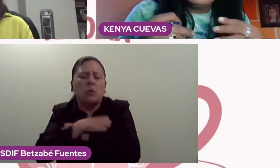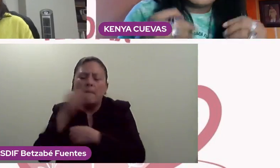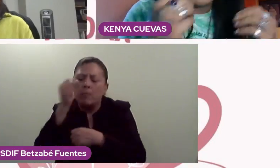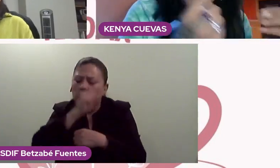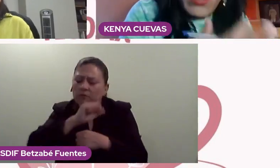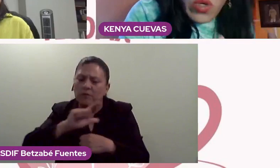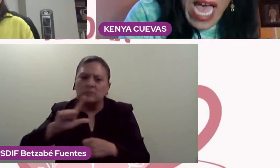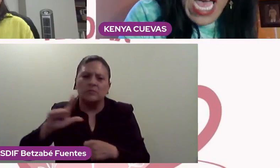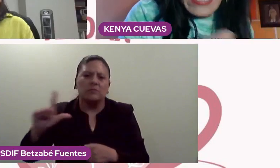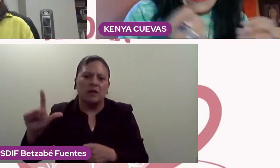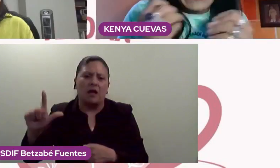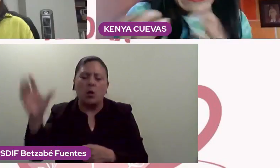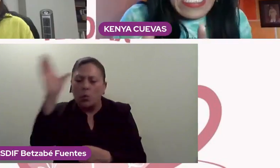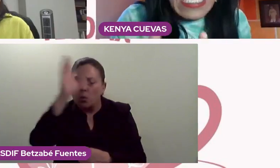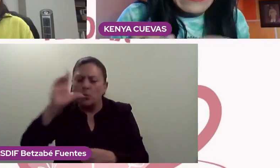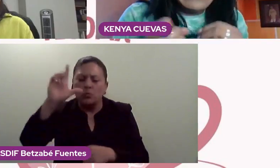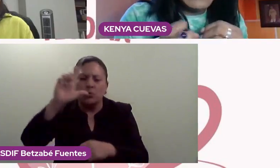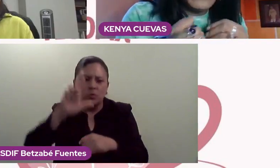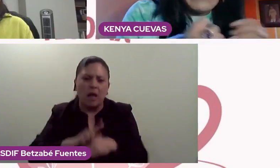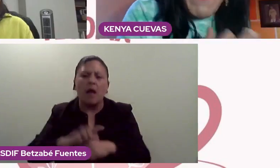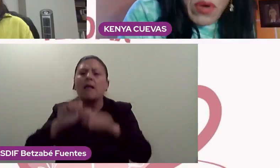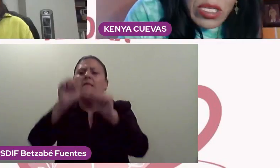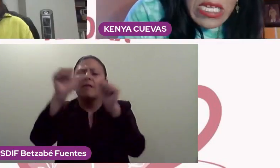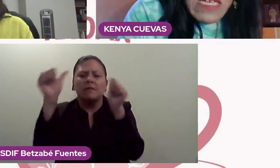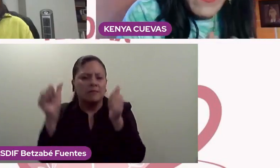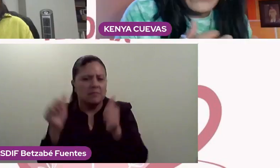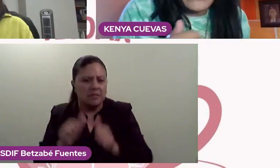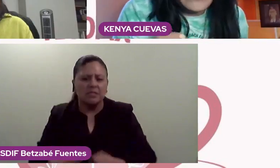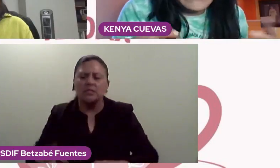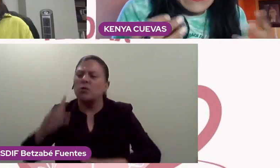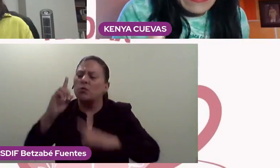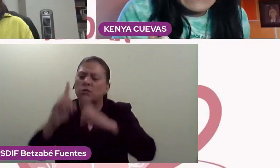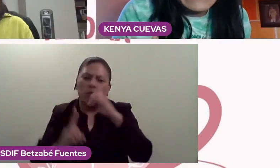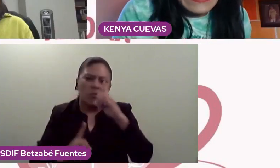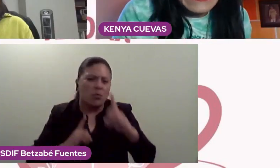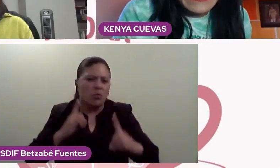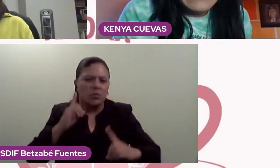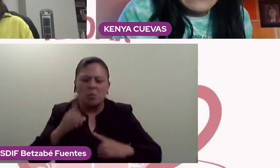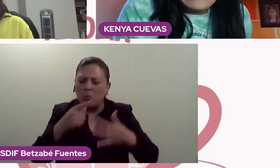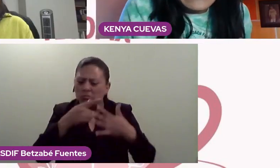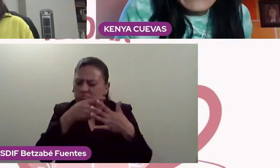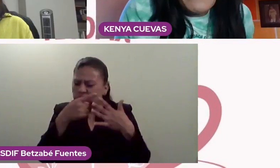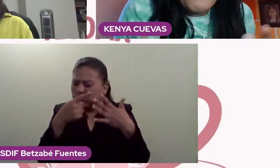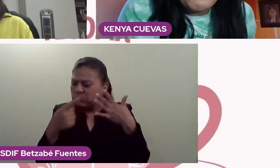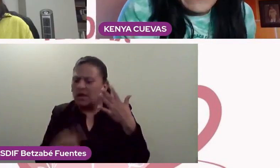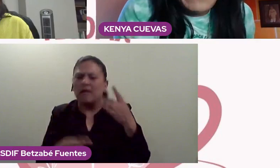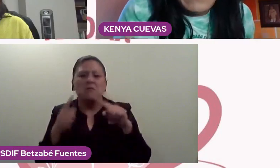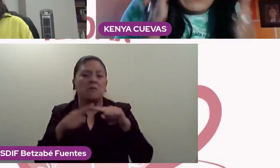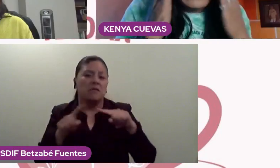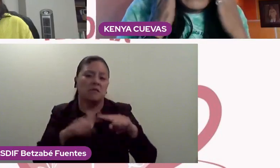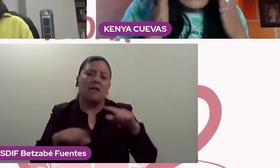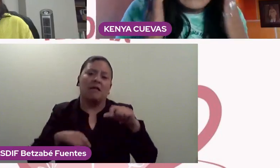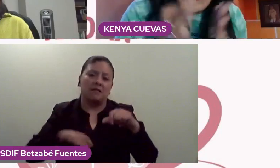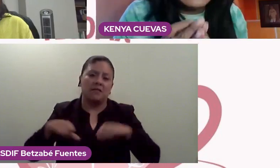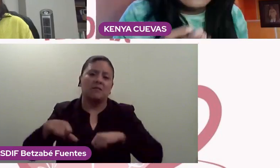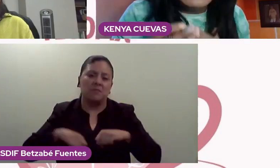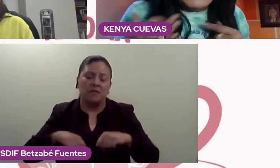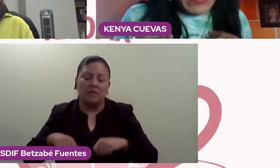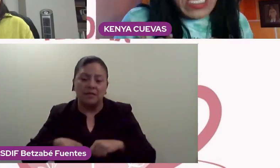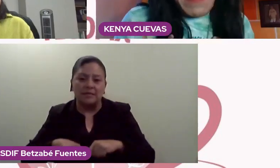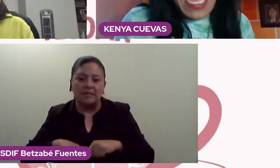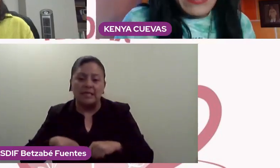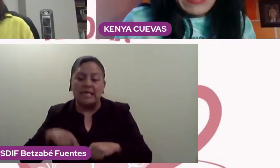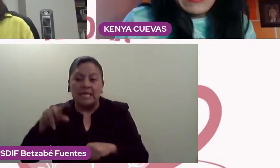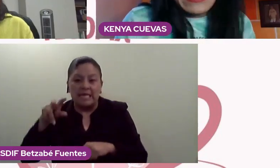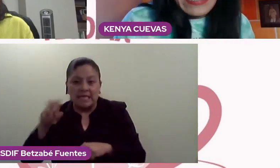profesional, cultural, artístico, deportivo, ¿no? Y que ellas se sientan parte de una sociedad,